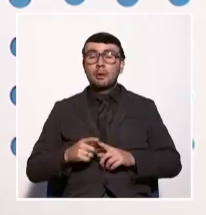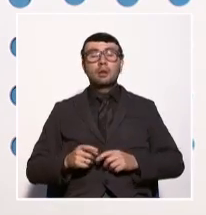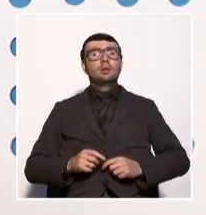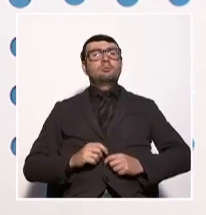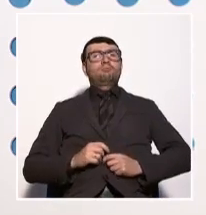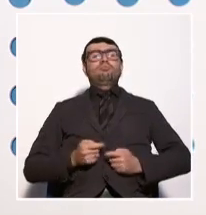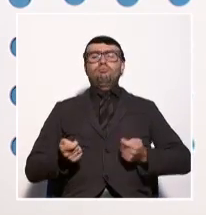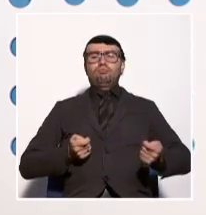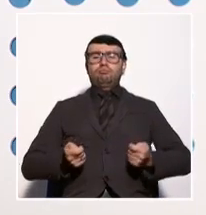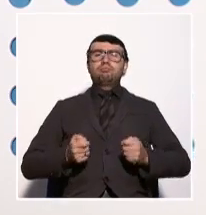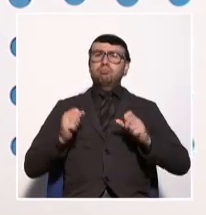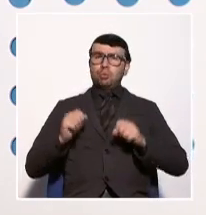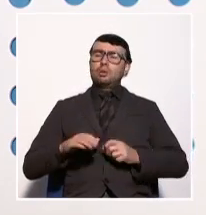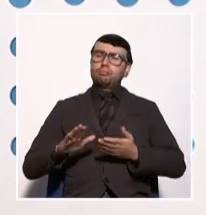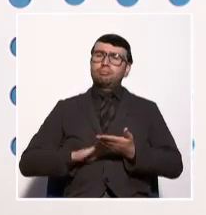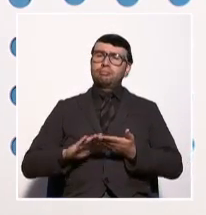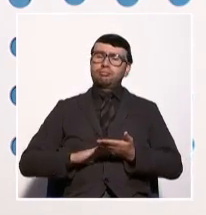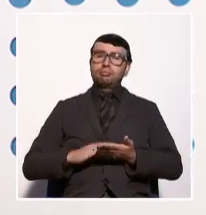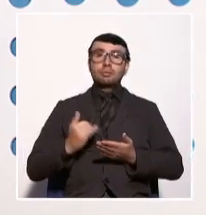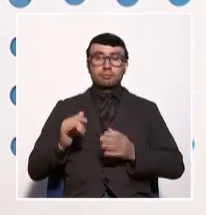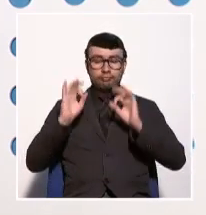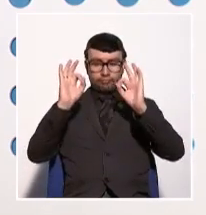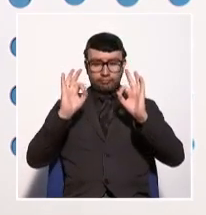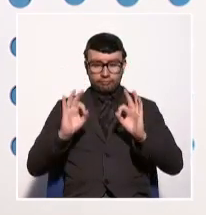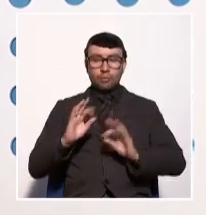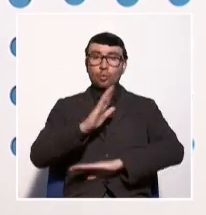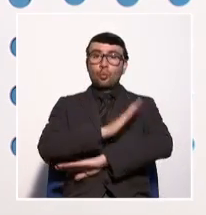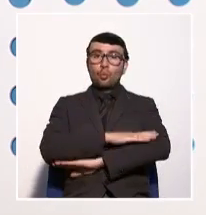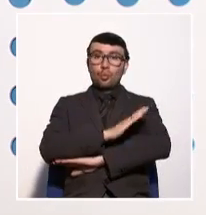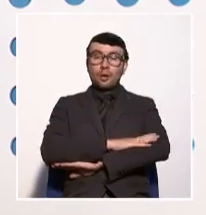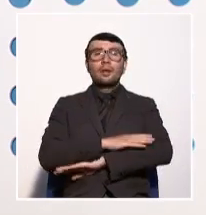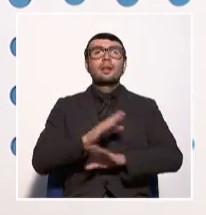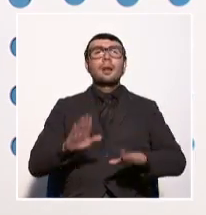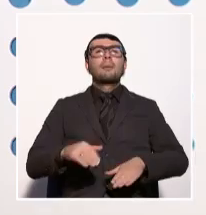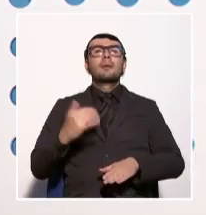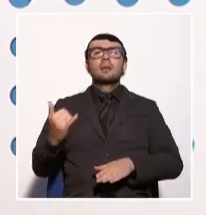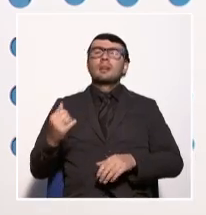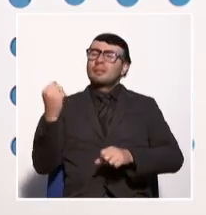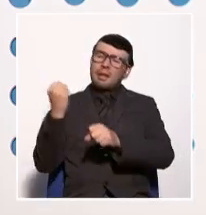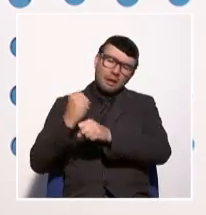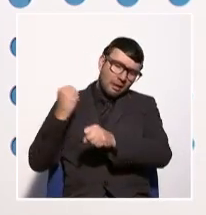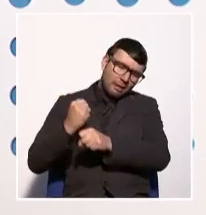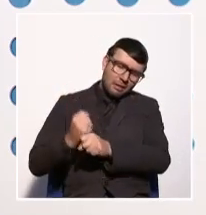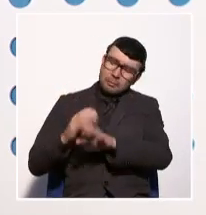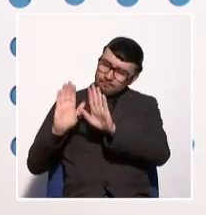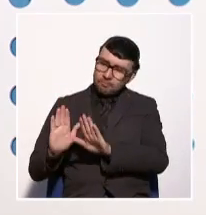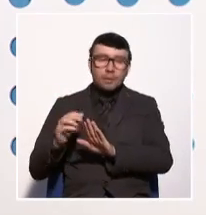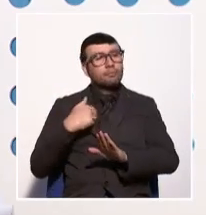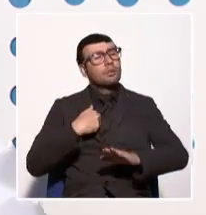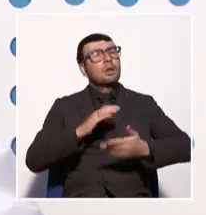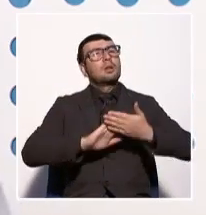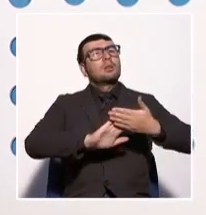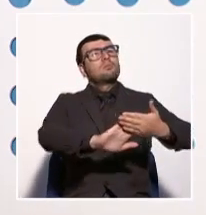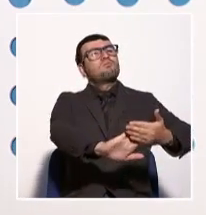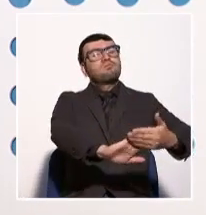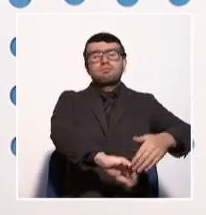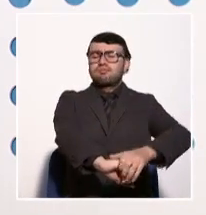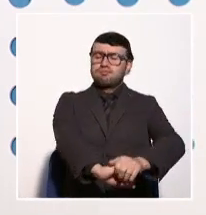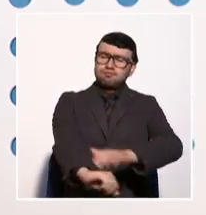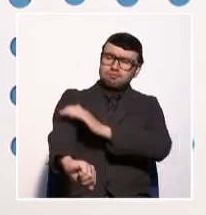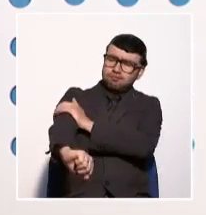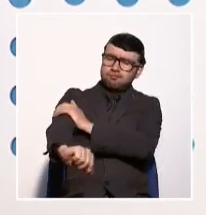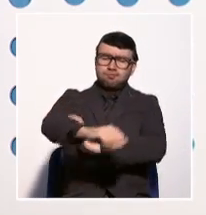puede corregir mediante una higiene postural hacer las pausas activas para estirar en lugar los